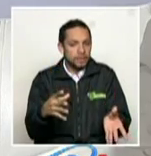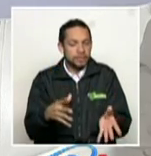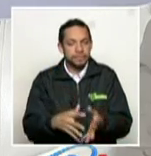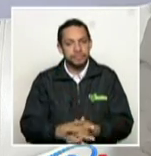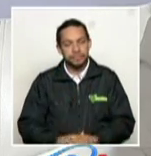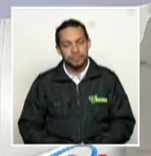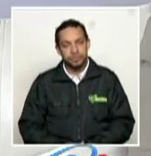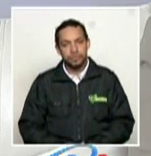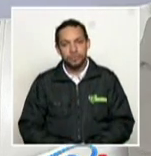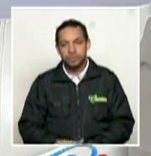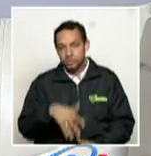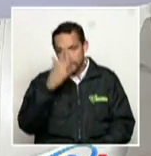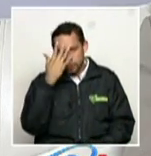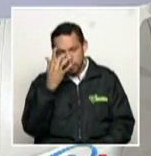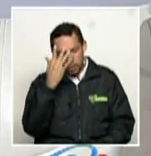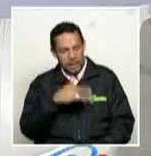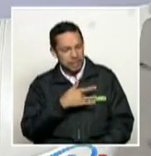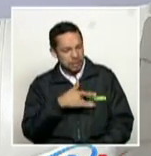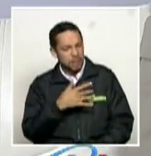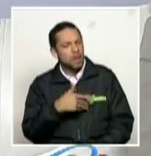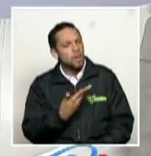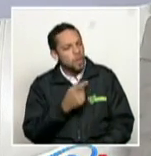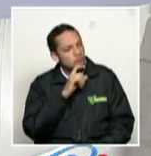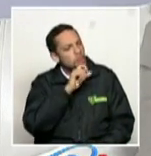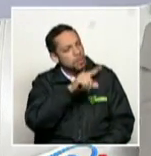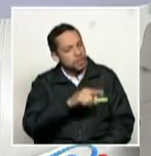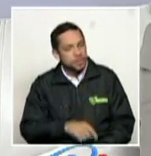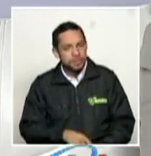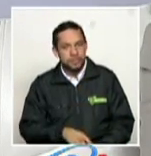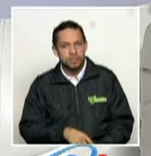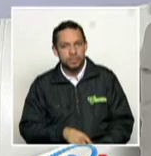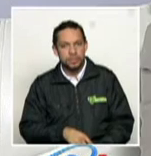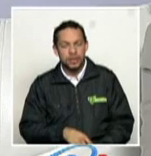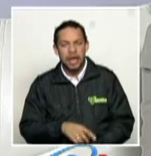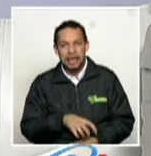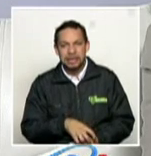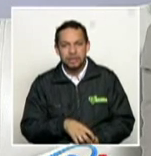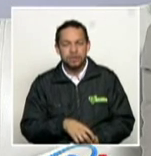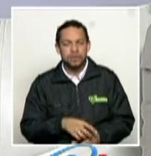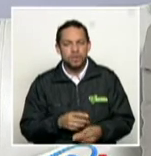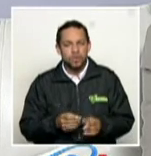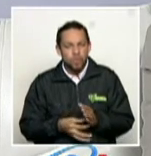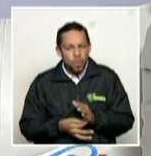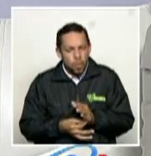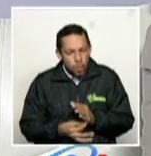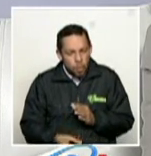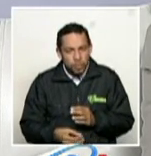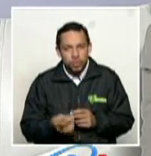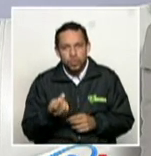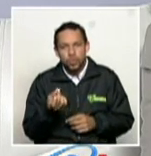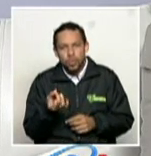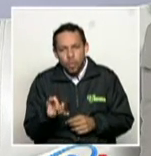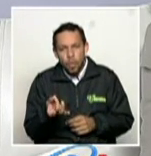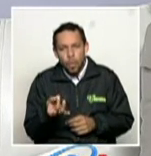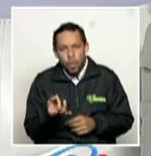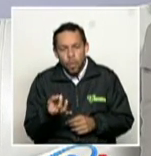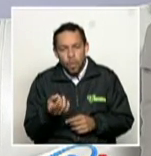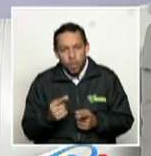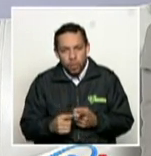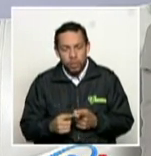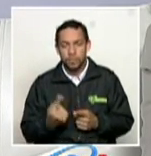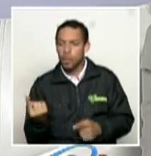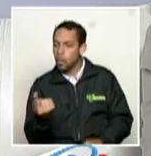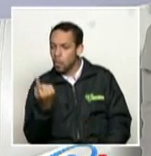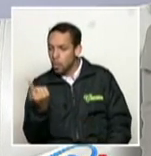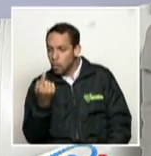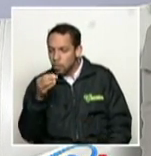¿Y Porque qué es lo que si me siente? mantengo con mi presión urinaria toda hora, si me tomo un jugo me hace